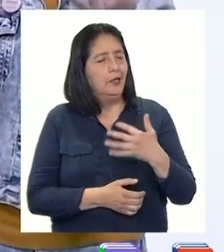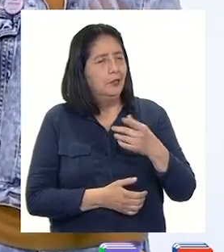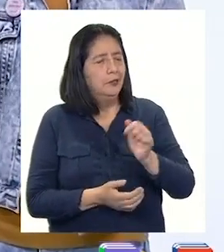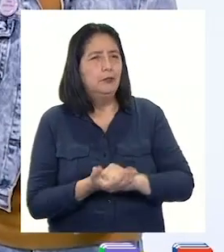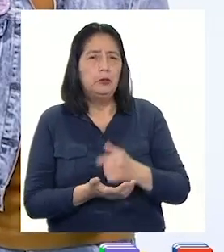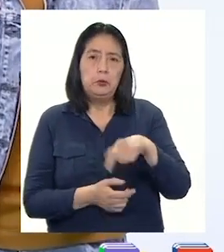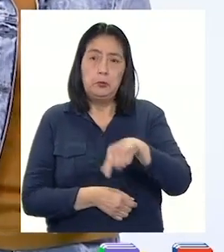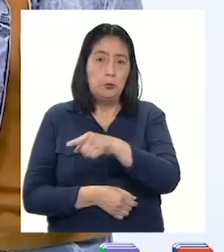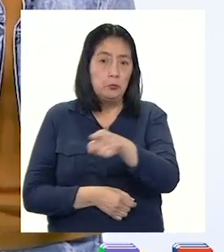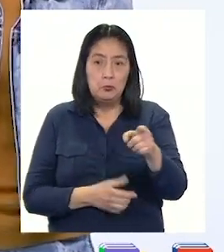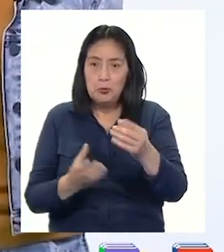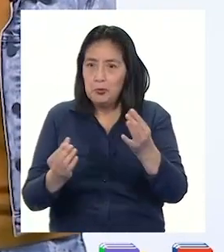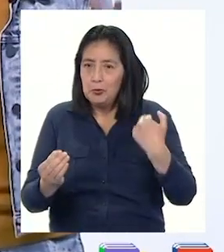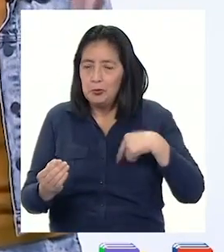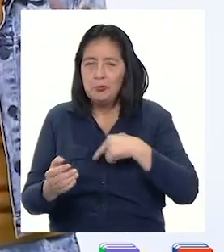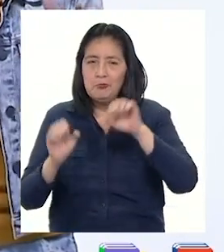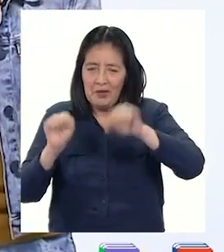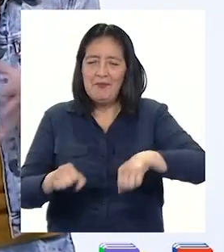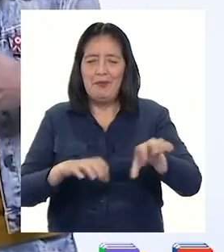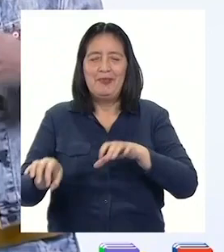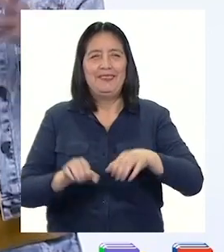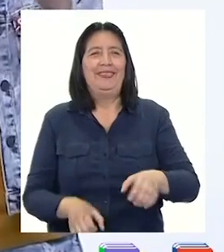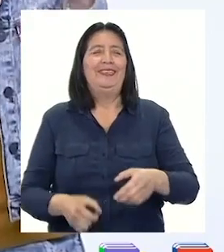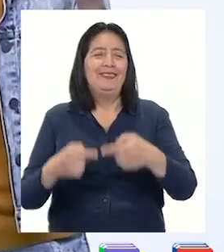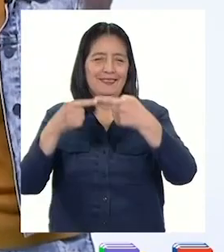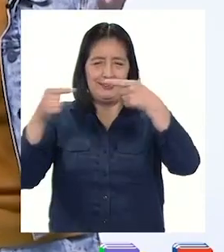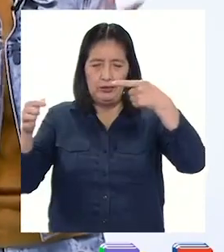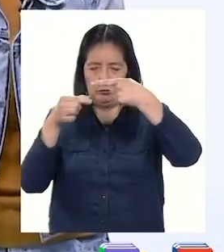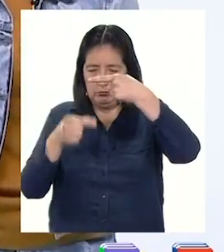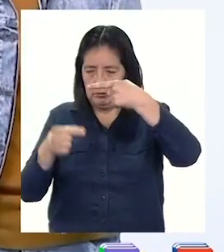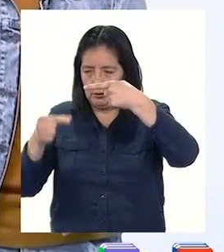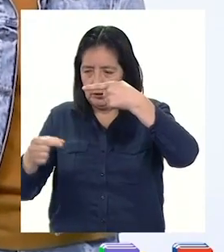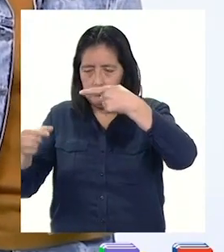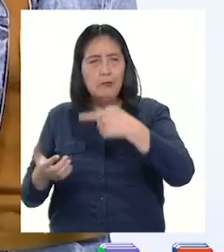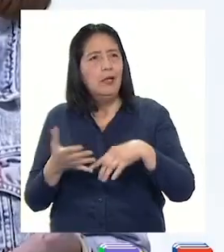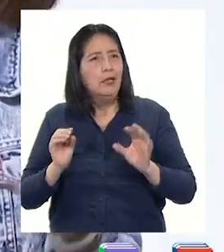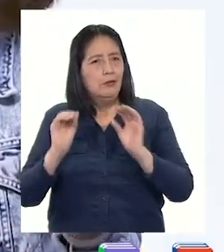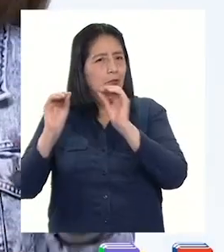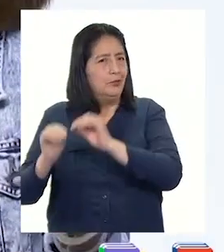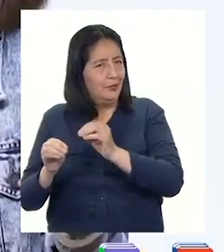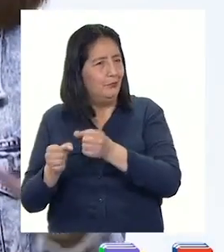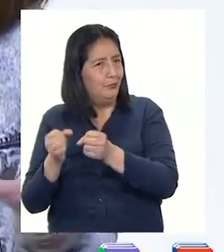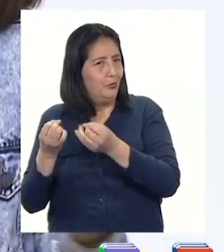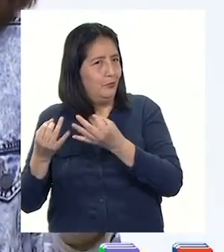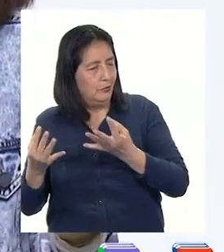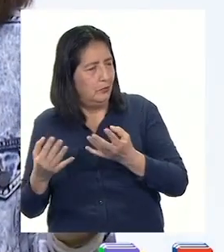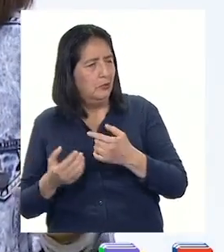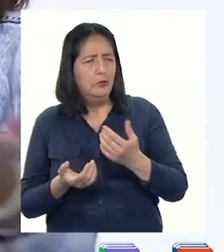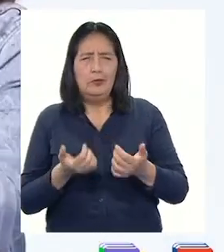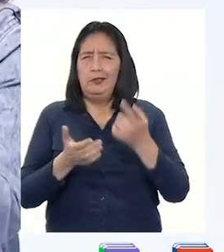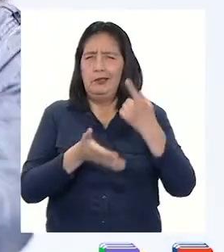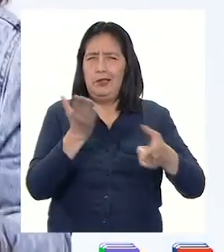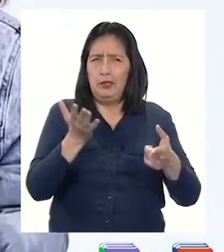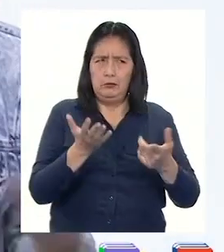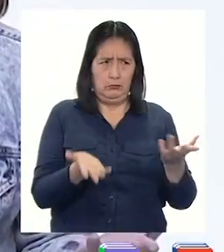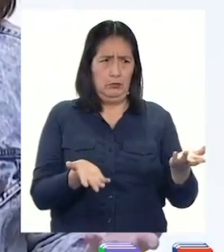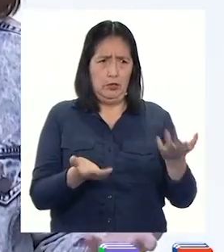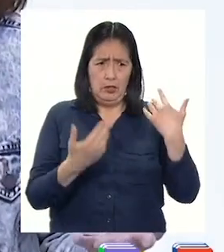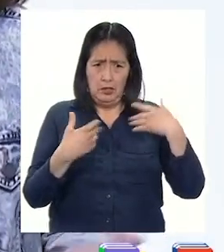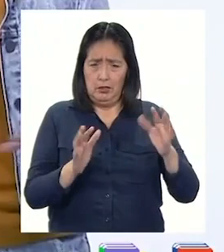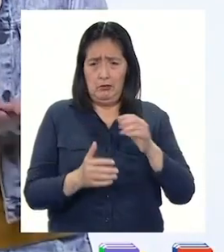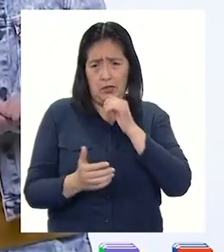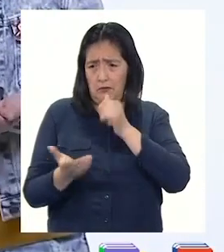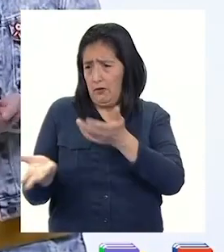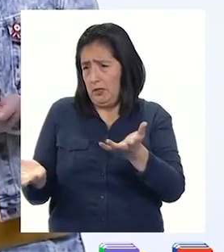que hoy muchos de nosotros confeccionaremos un quipu para tratar de registrar cantidades. ¿Pero cómo qué? ¿Qué cantidades? Pues de lo que